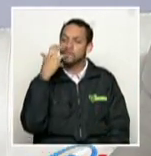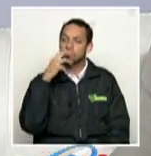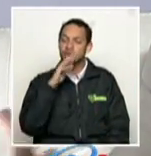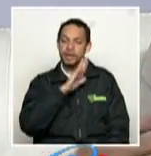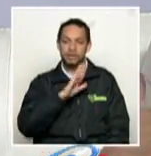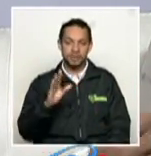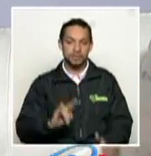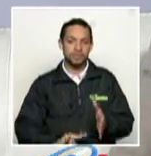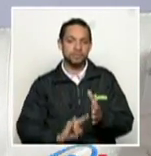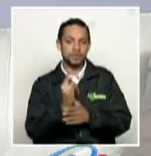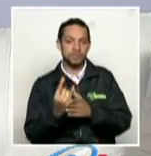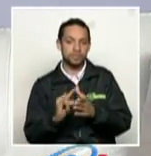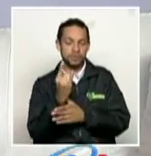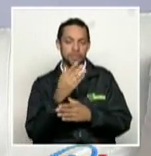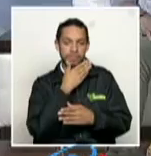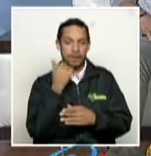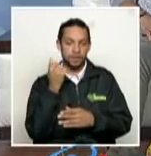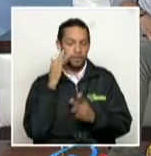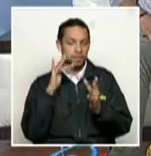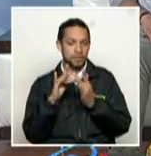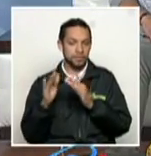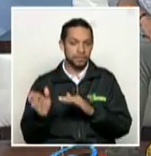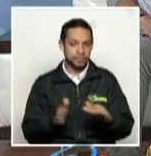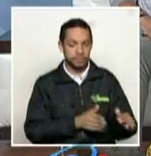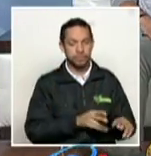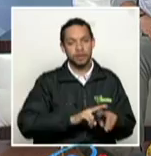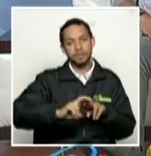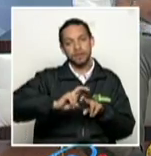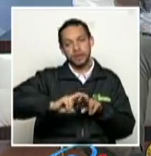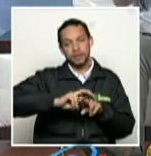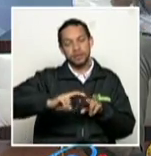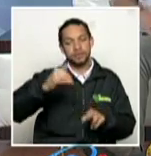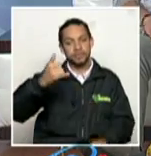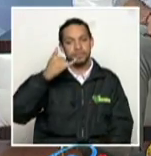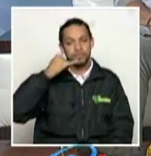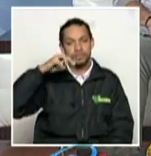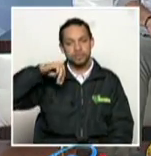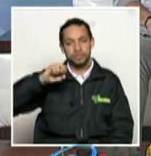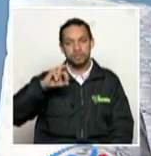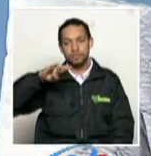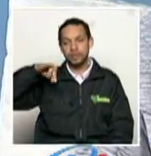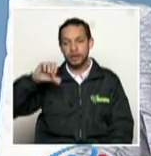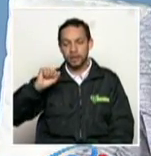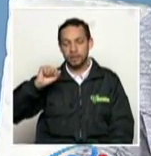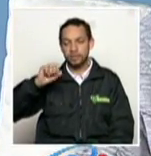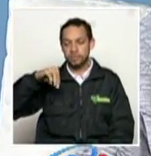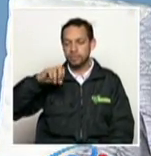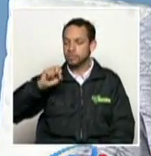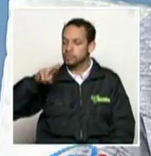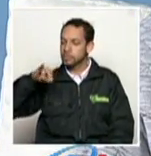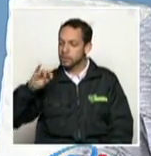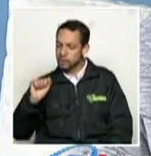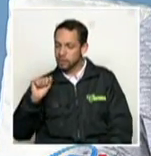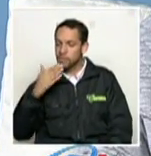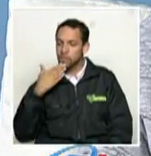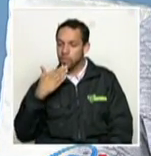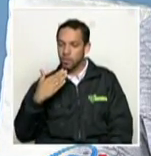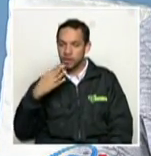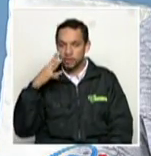y verduras que las tienen todas. En Manizales, una llamada, María Elena, la saludamos desde Conexión Vital.